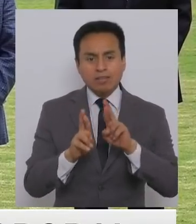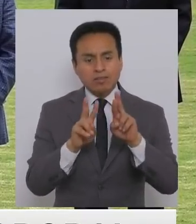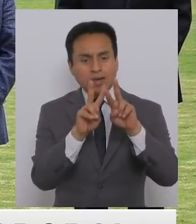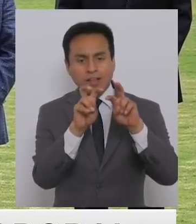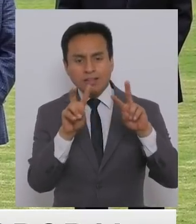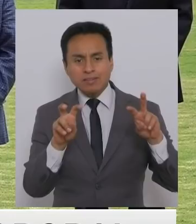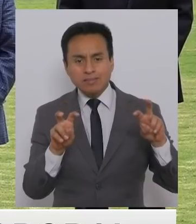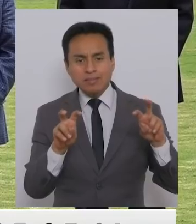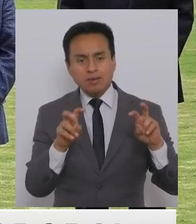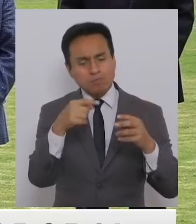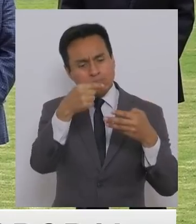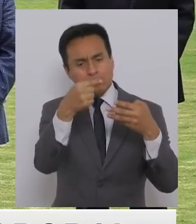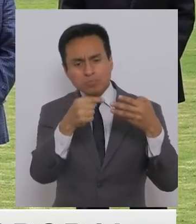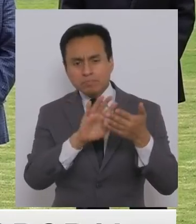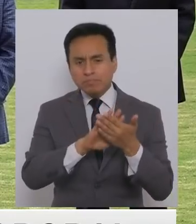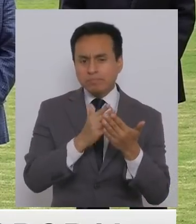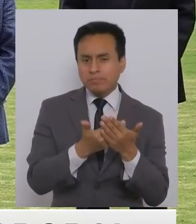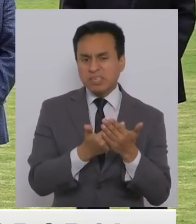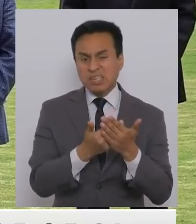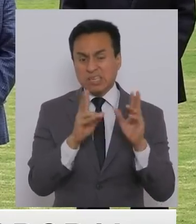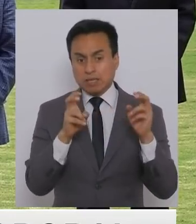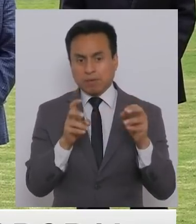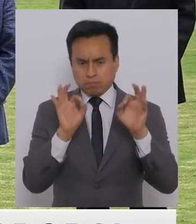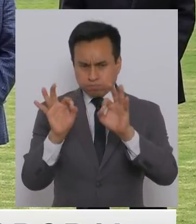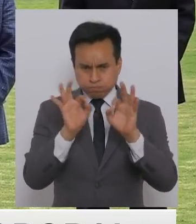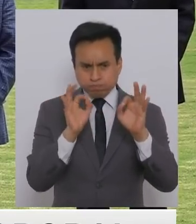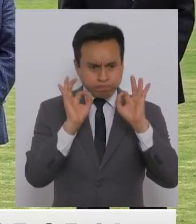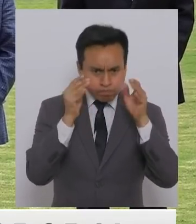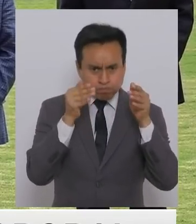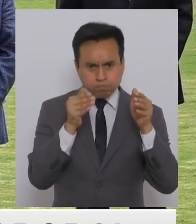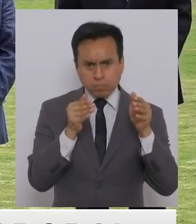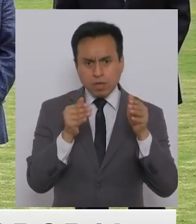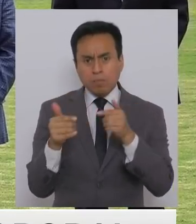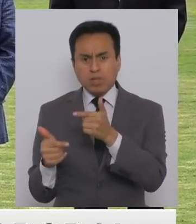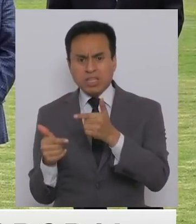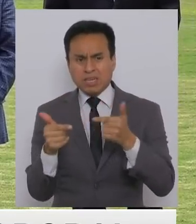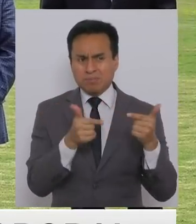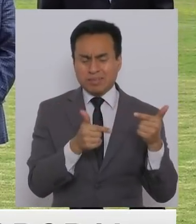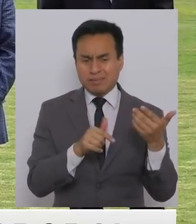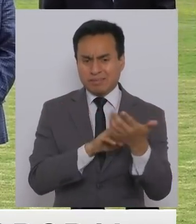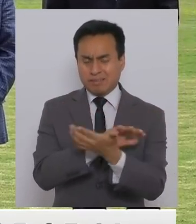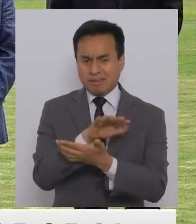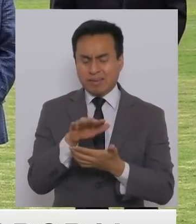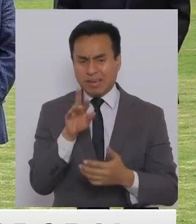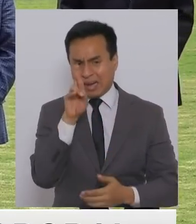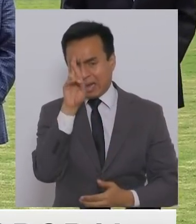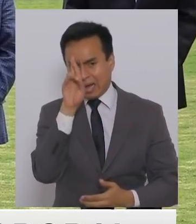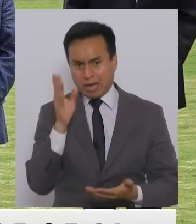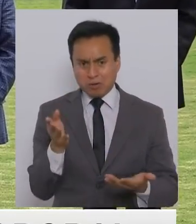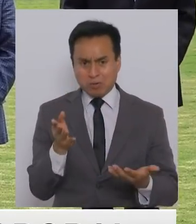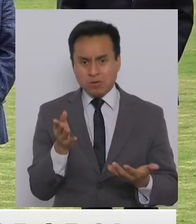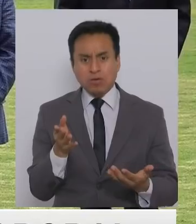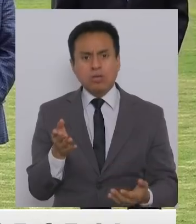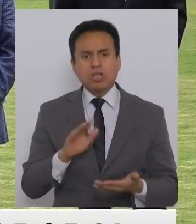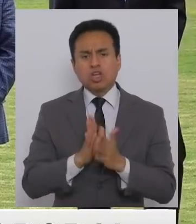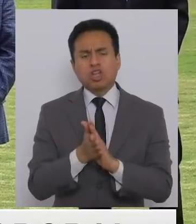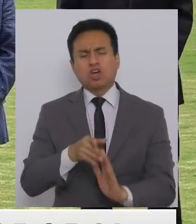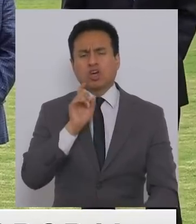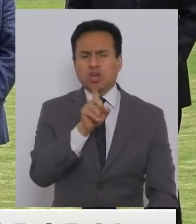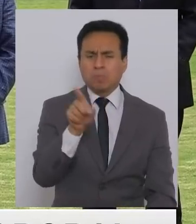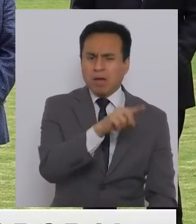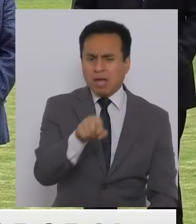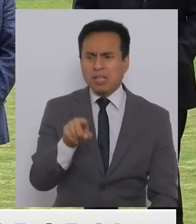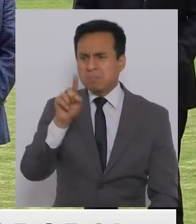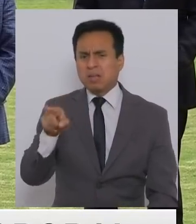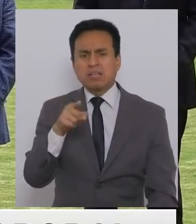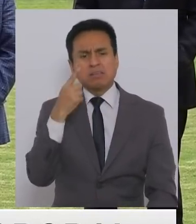analizan con objetividad y no en medio de esta política enrarecida en que todo se descalifica, en que nada